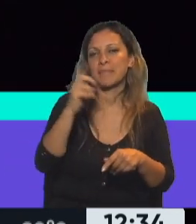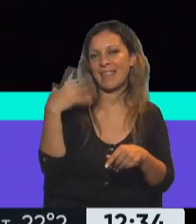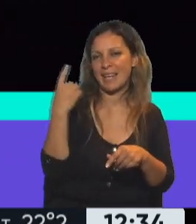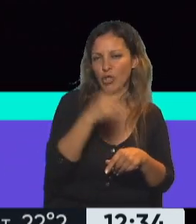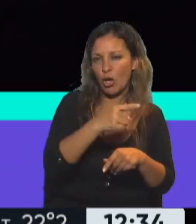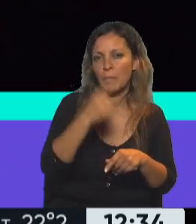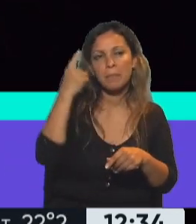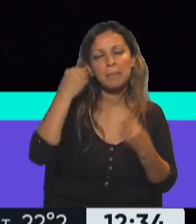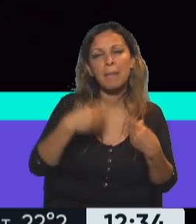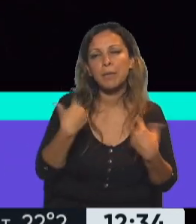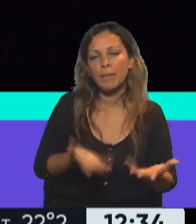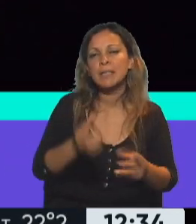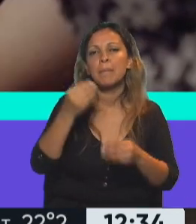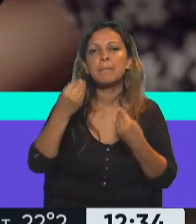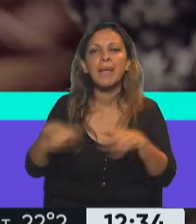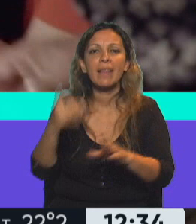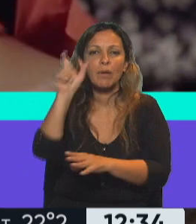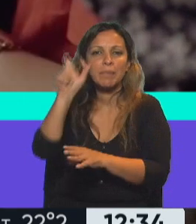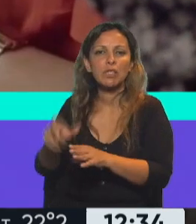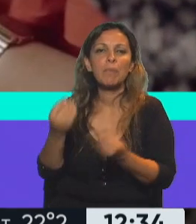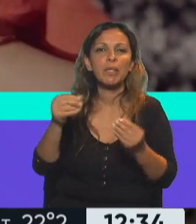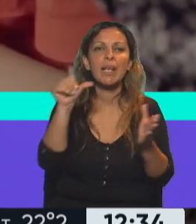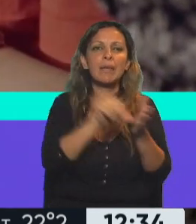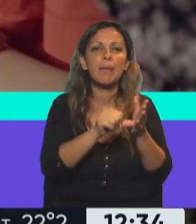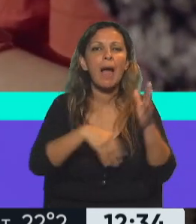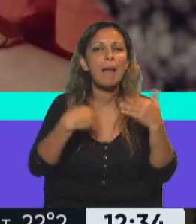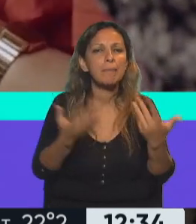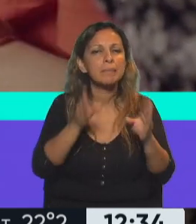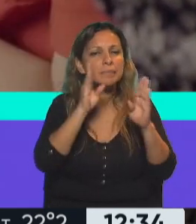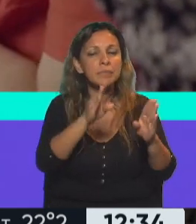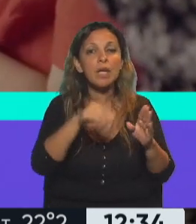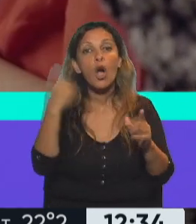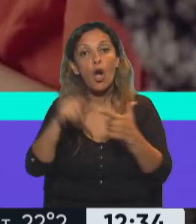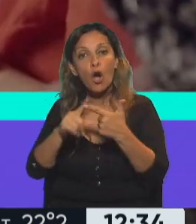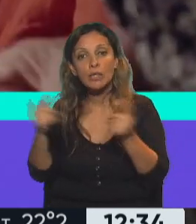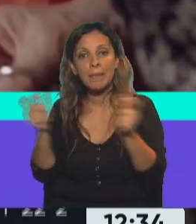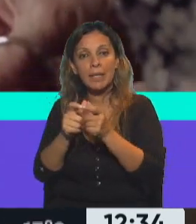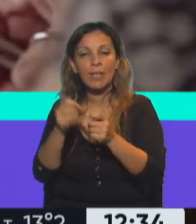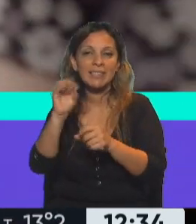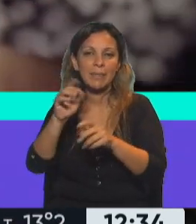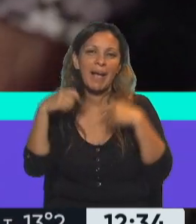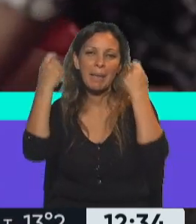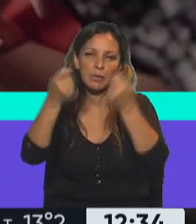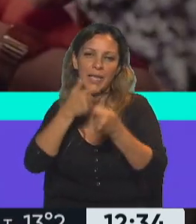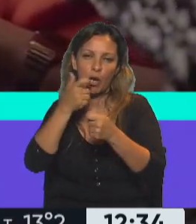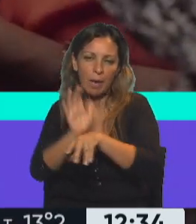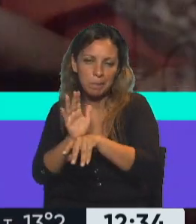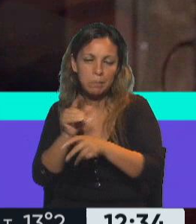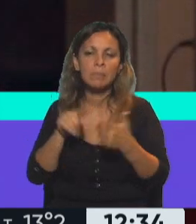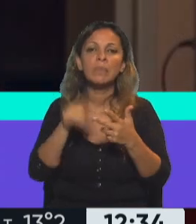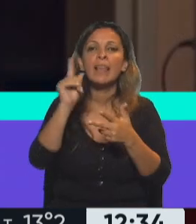pérdida personal y también, bueno, porque un país a veces apuesta a la amnesia. Caperucita Roja es de Tatiana Masú González, quien también involucra